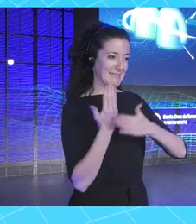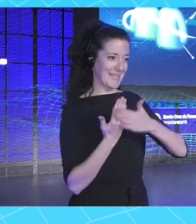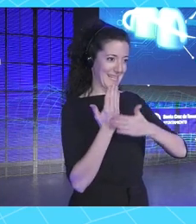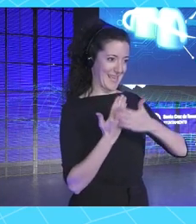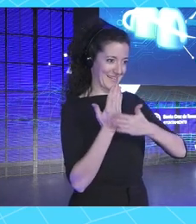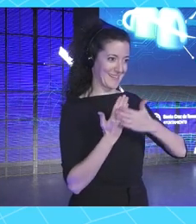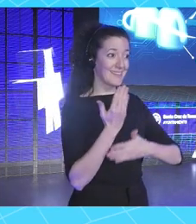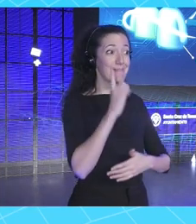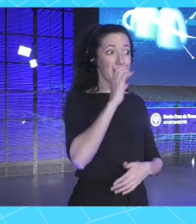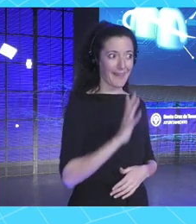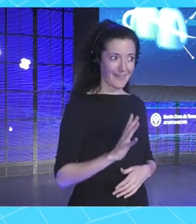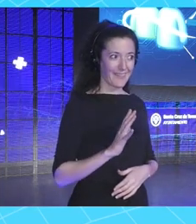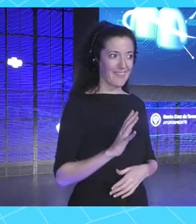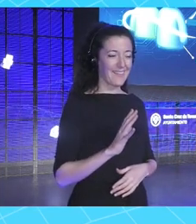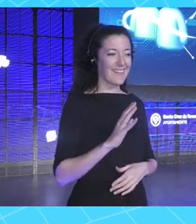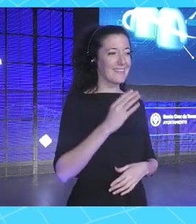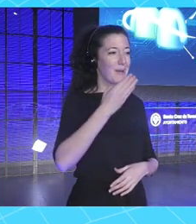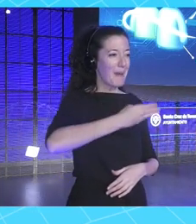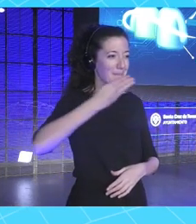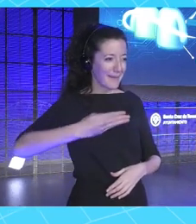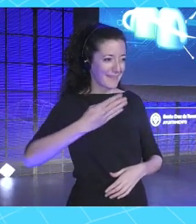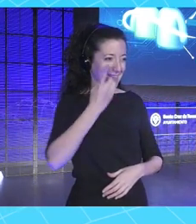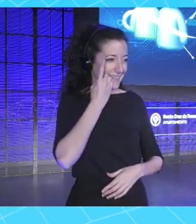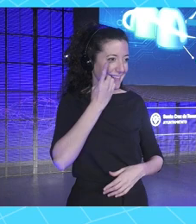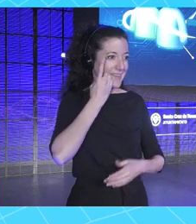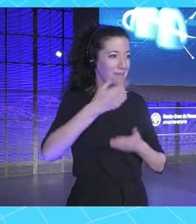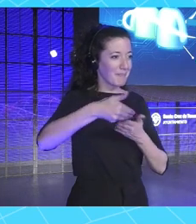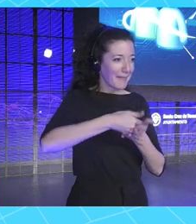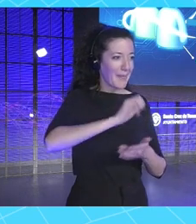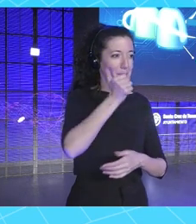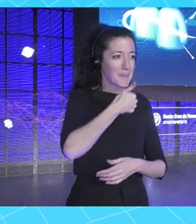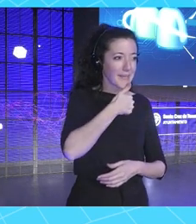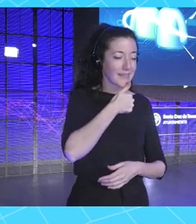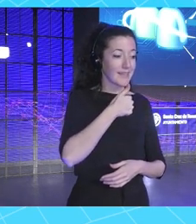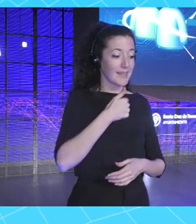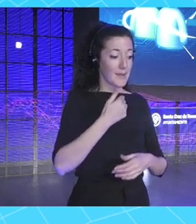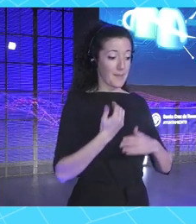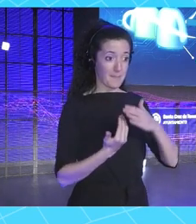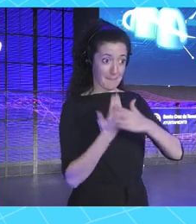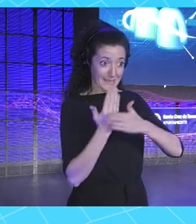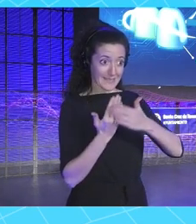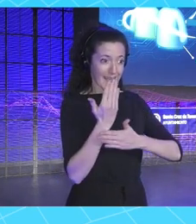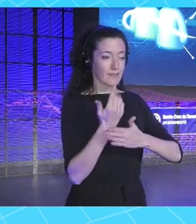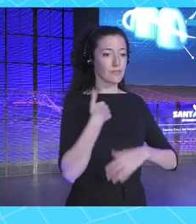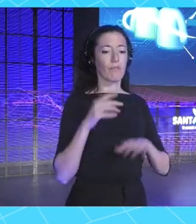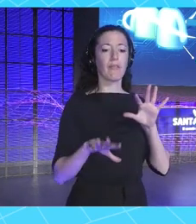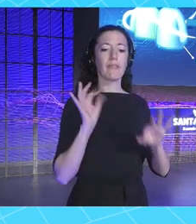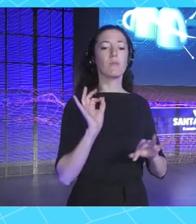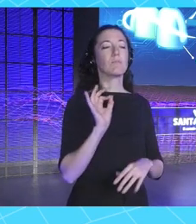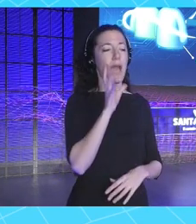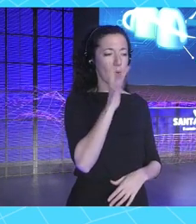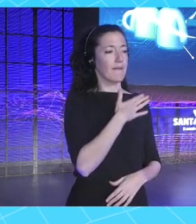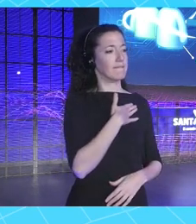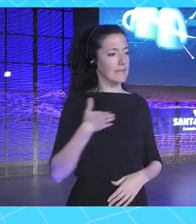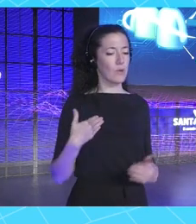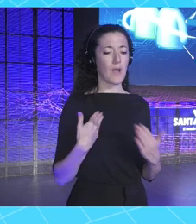Y luego la Blackberry pidiendo el pin por ahí el Messenger yo decidía cuando chatear con la gente yo me sentaba en el ordenador Y decía Ahora quiero